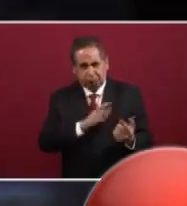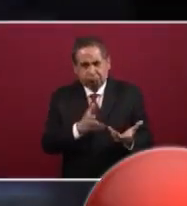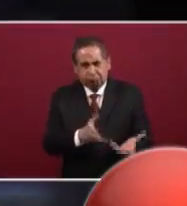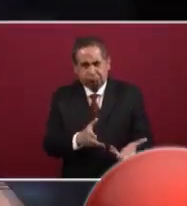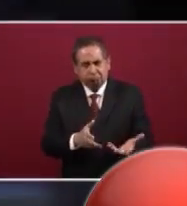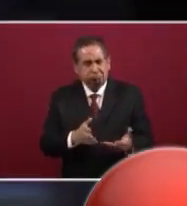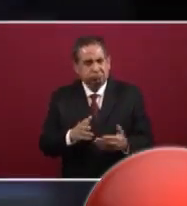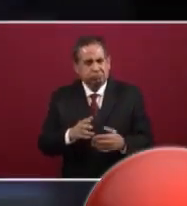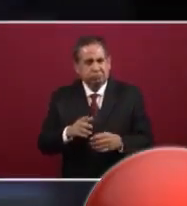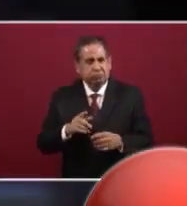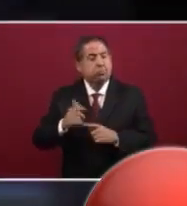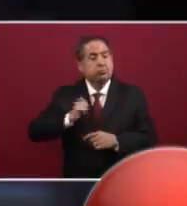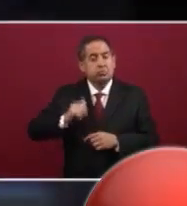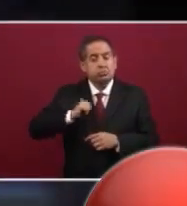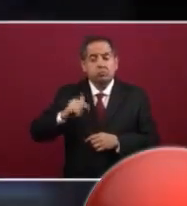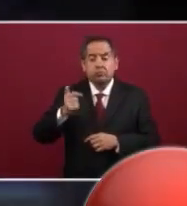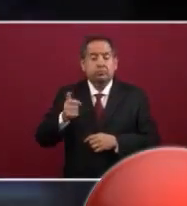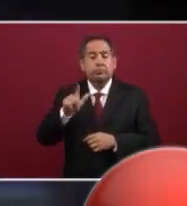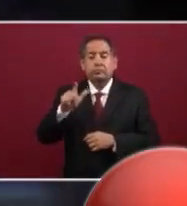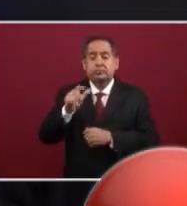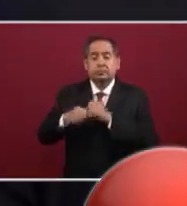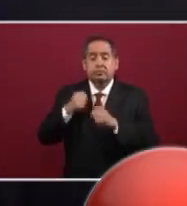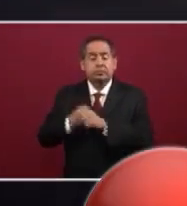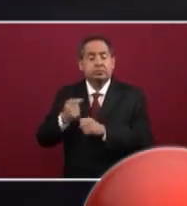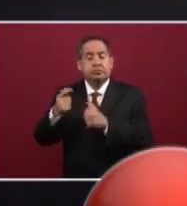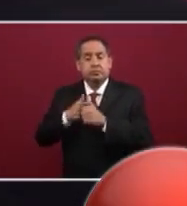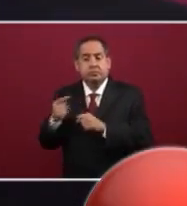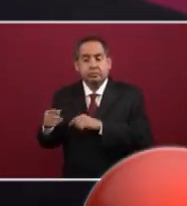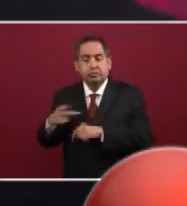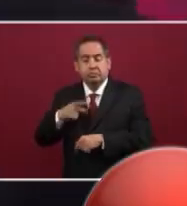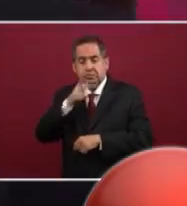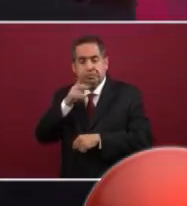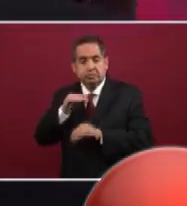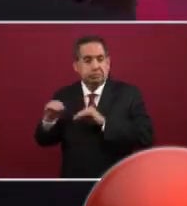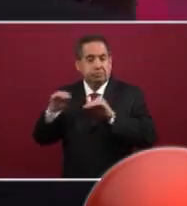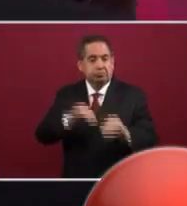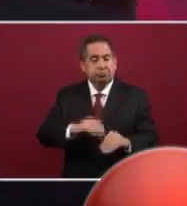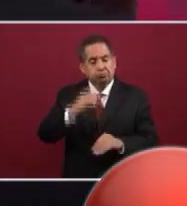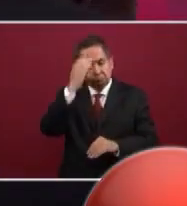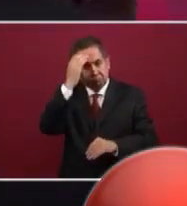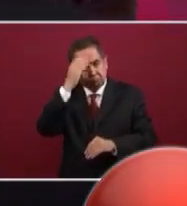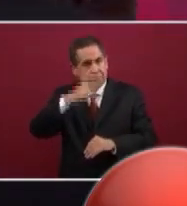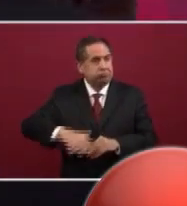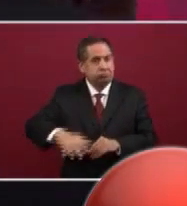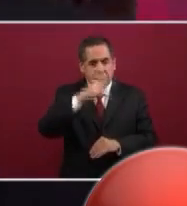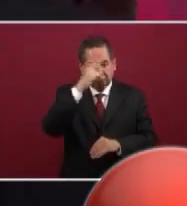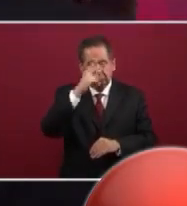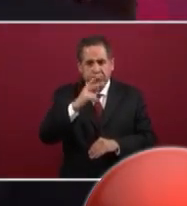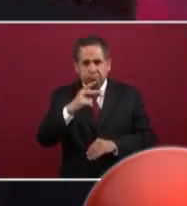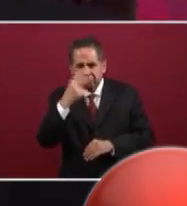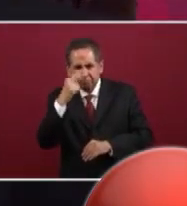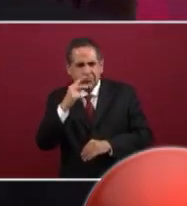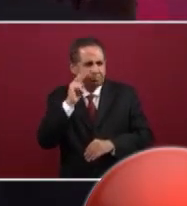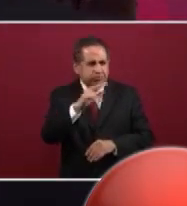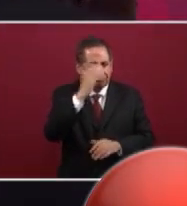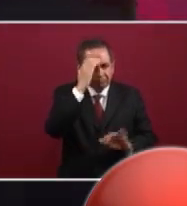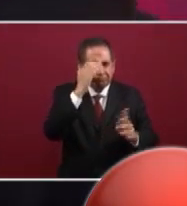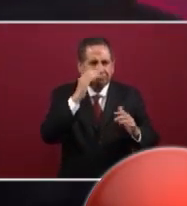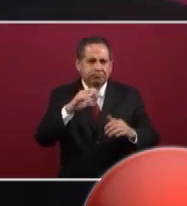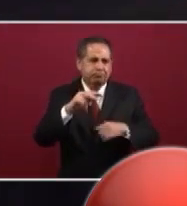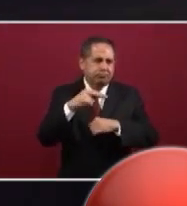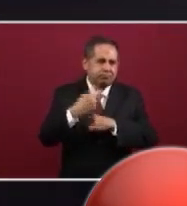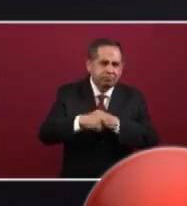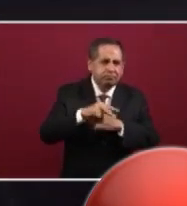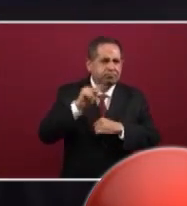Porque a los 17 años por primera vez mi padre me trajo acá para que conociera la televisión, la radio, que en esa